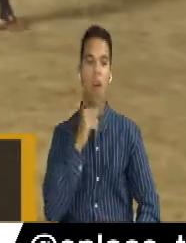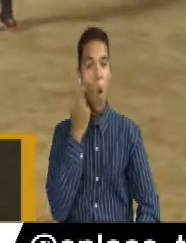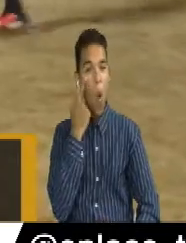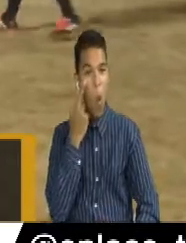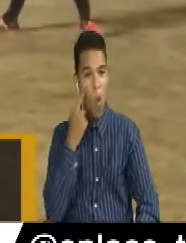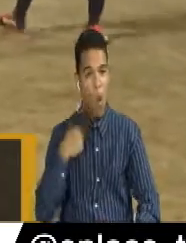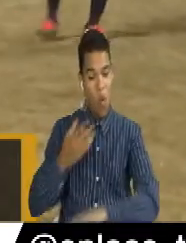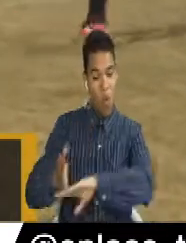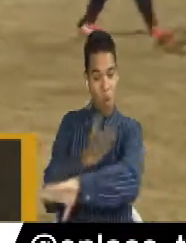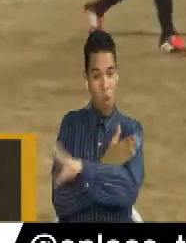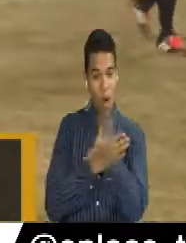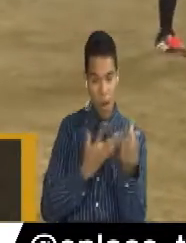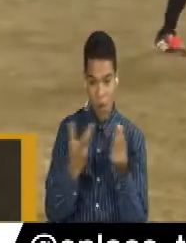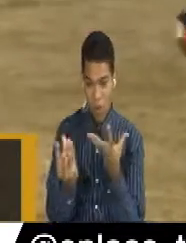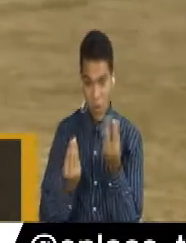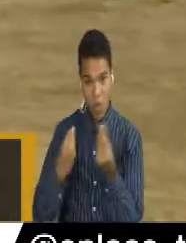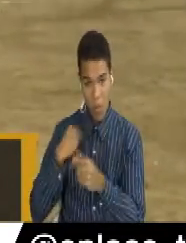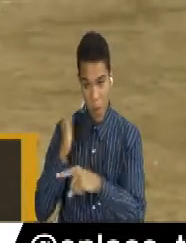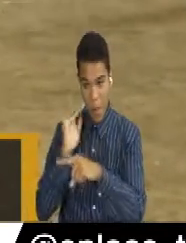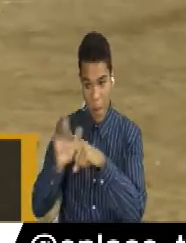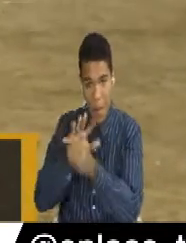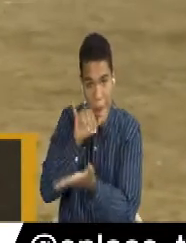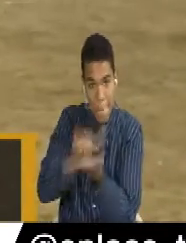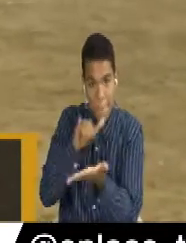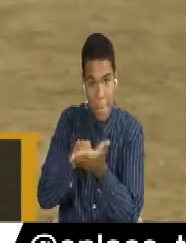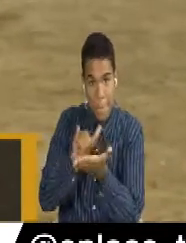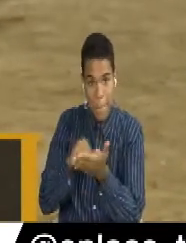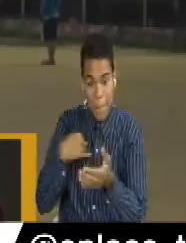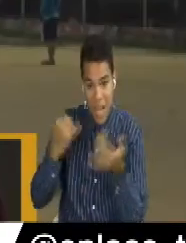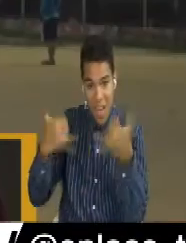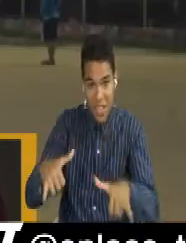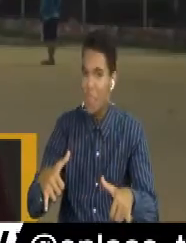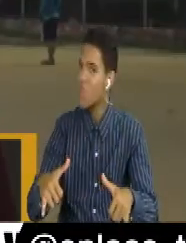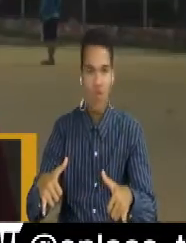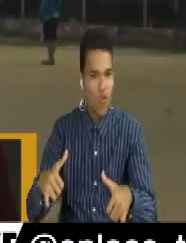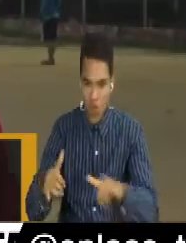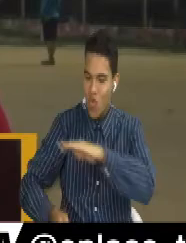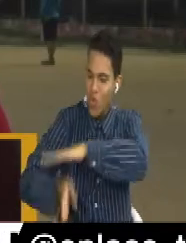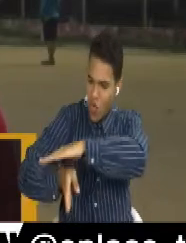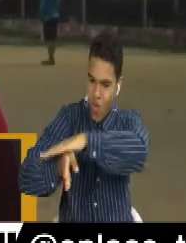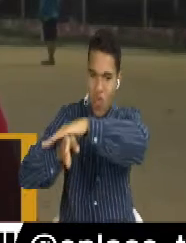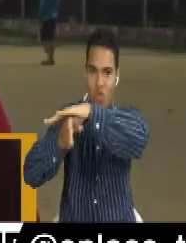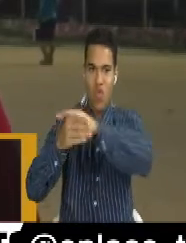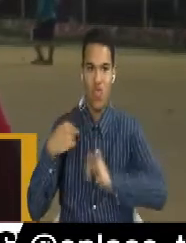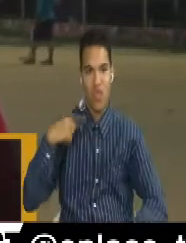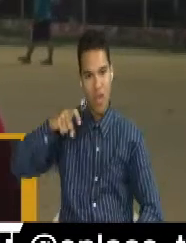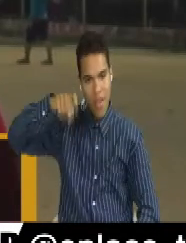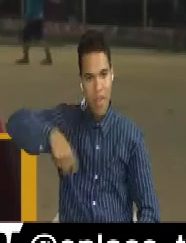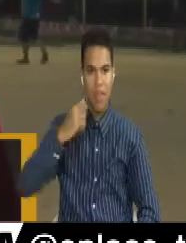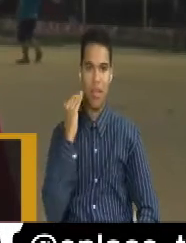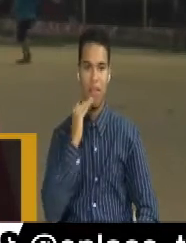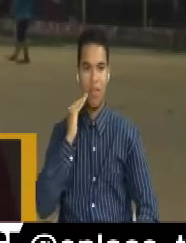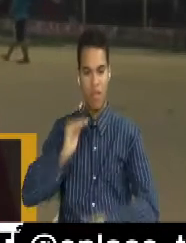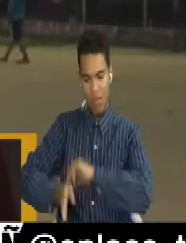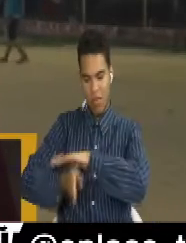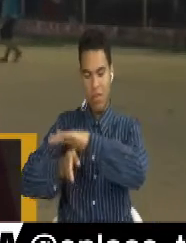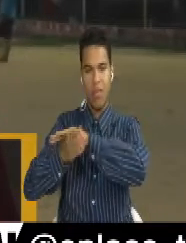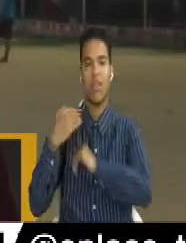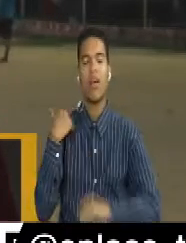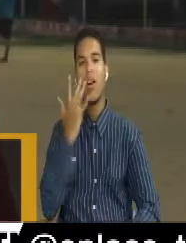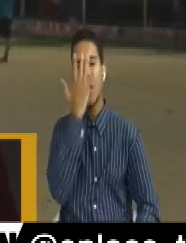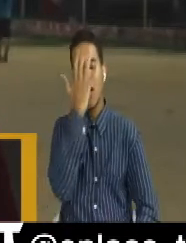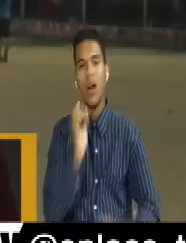participaban para que se acerquen y terminar con el campeonato. Espero que ese torneo se dé a cabo, porque es que ese